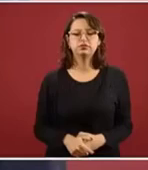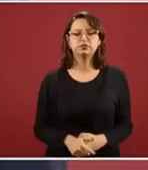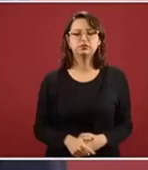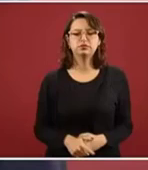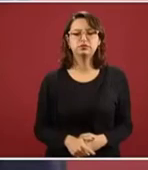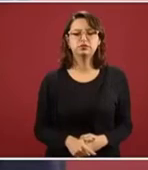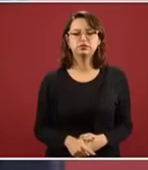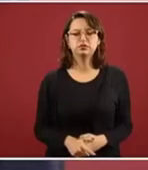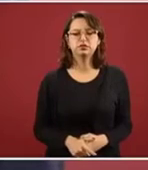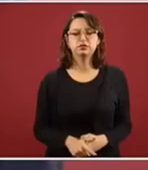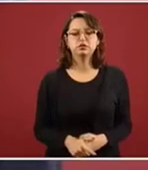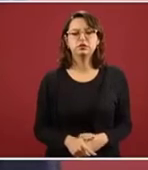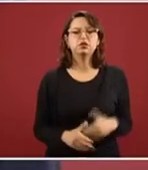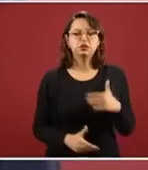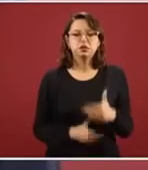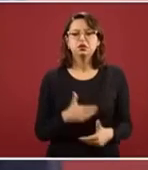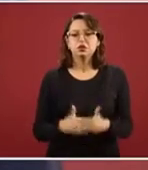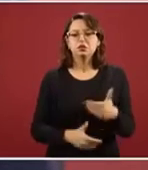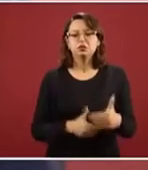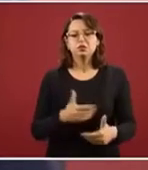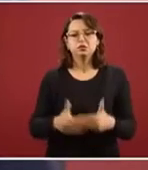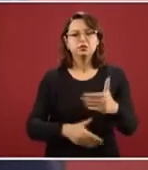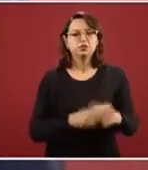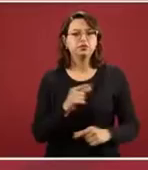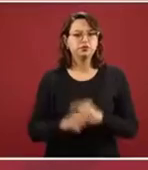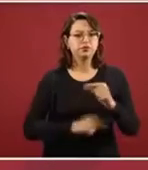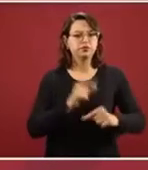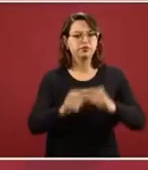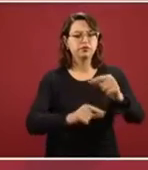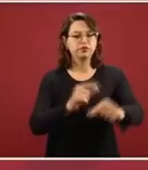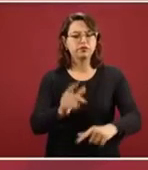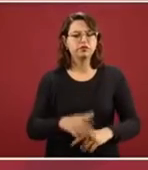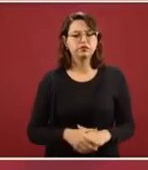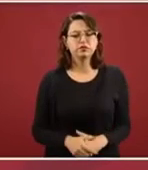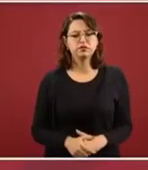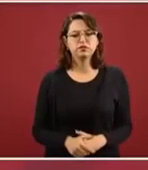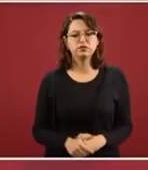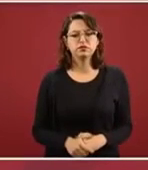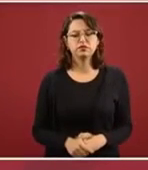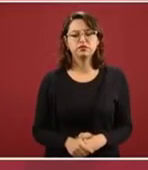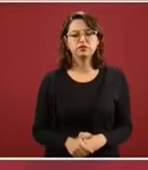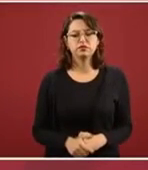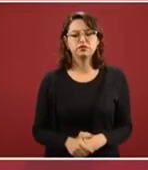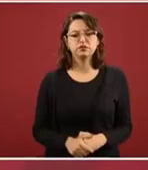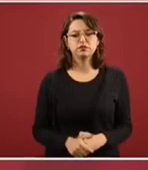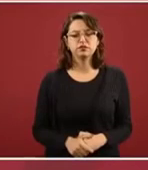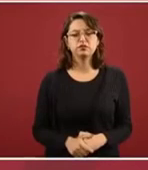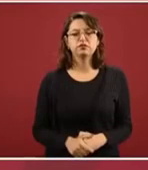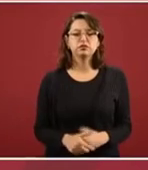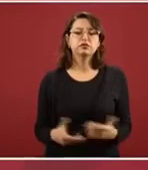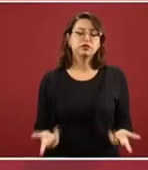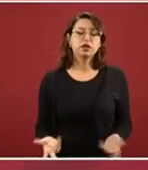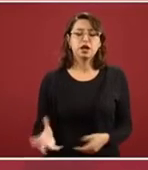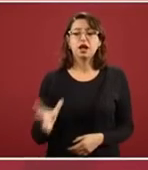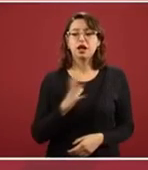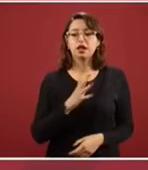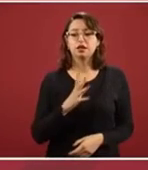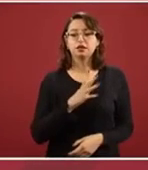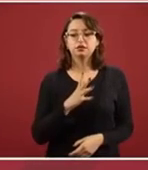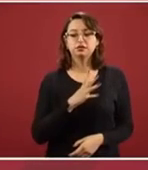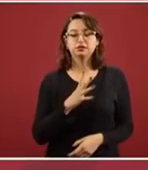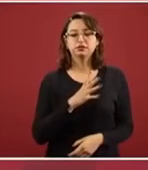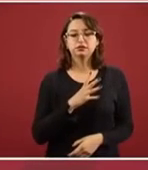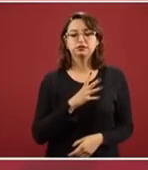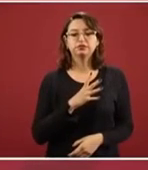Vamos a ir conociendo poco a poco los hechos. Sí existe